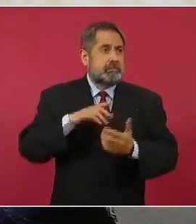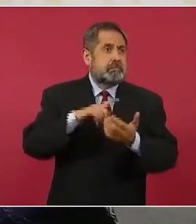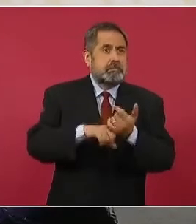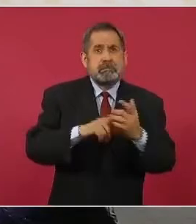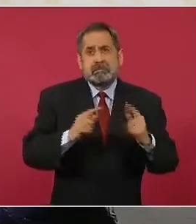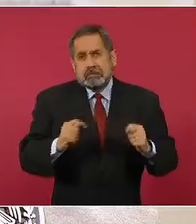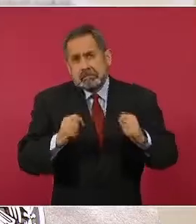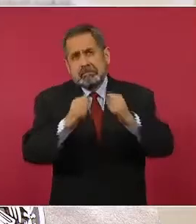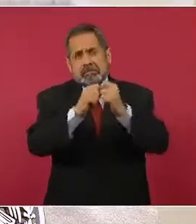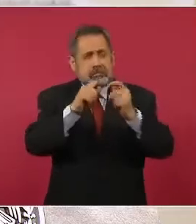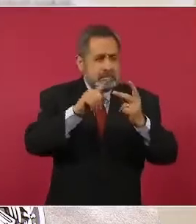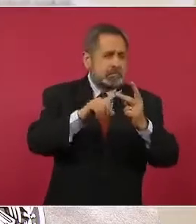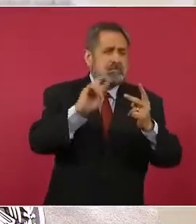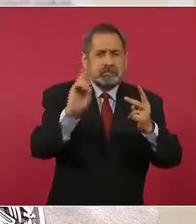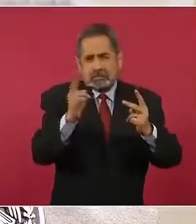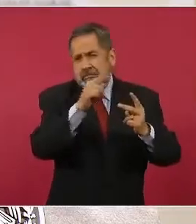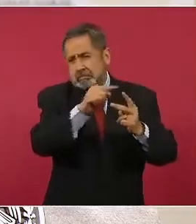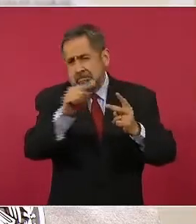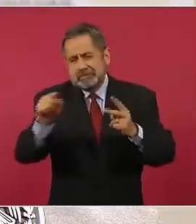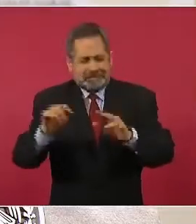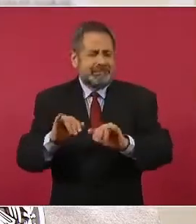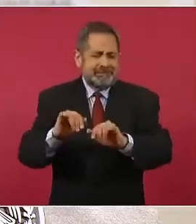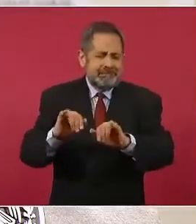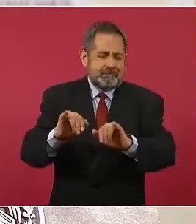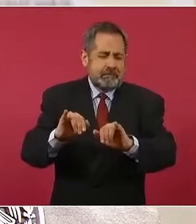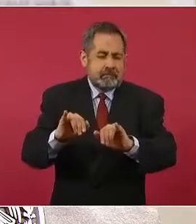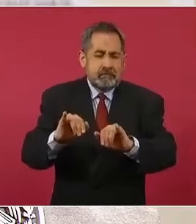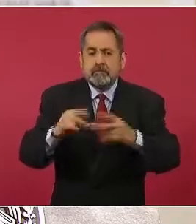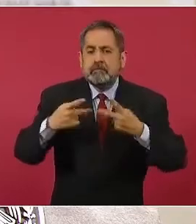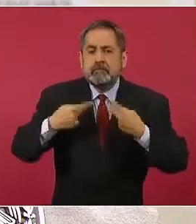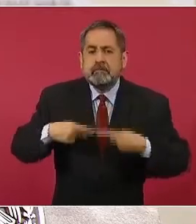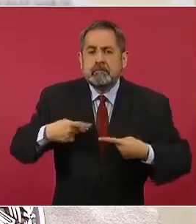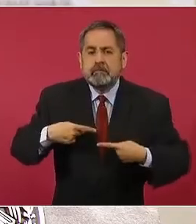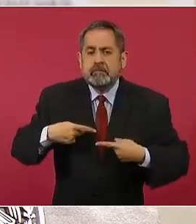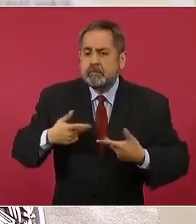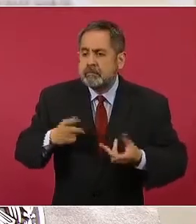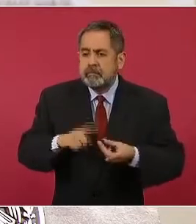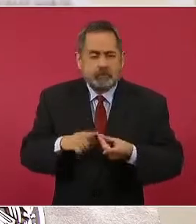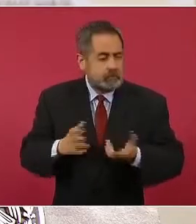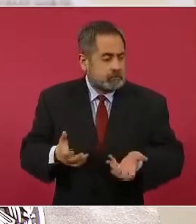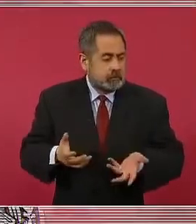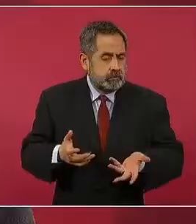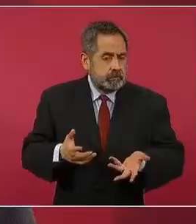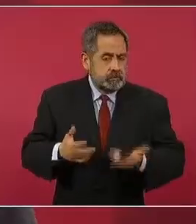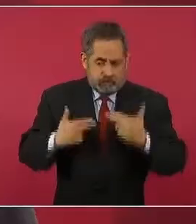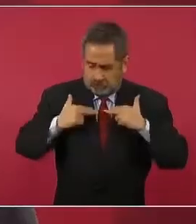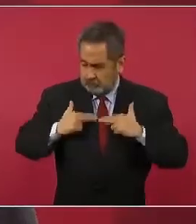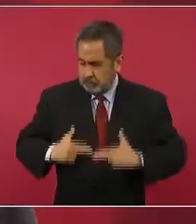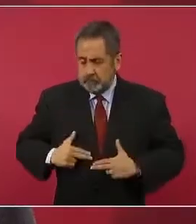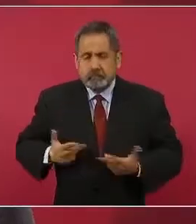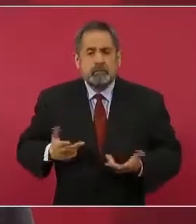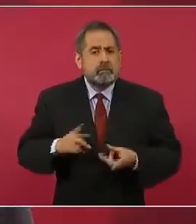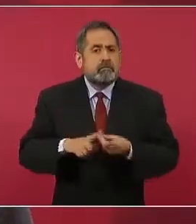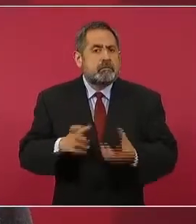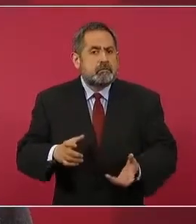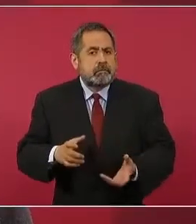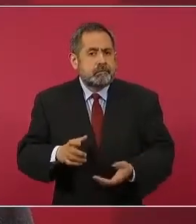Y si teníamos 14 millones de habitantes y en 3 siglos de dominación colonial